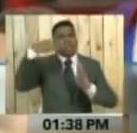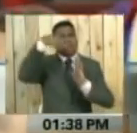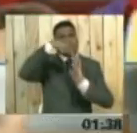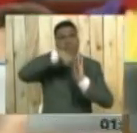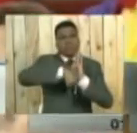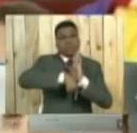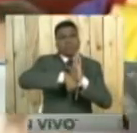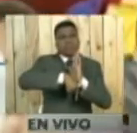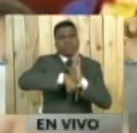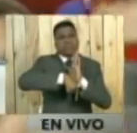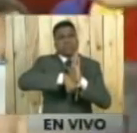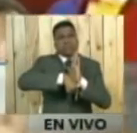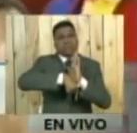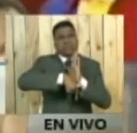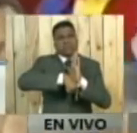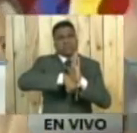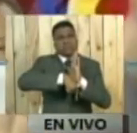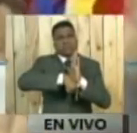profundamente...